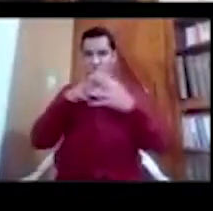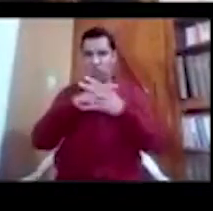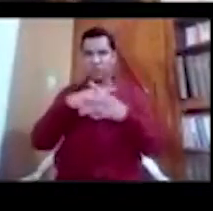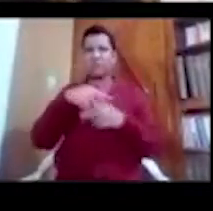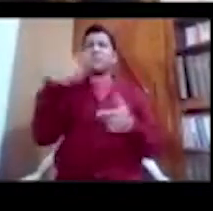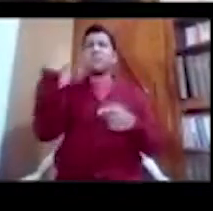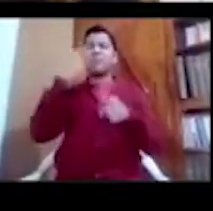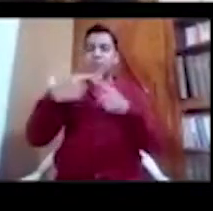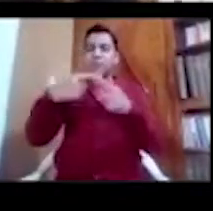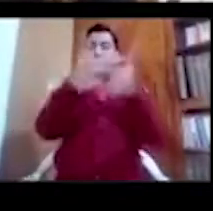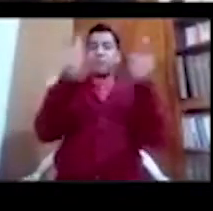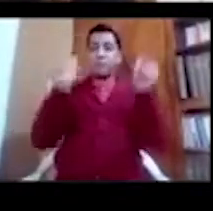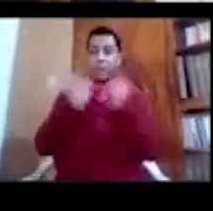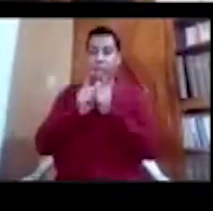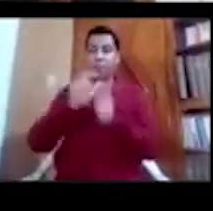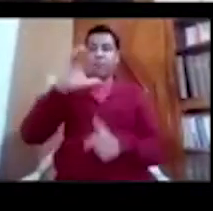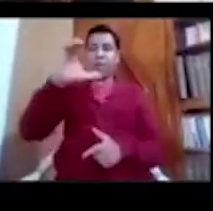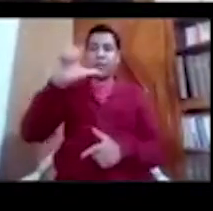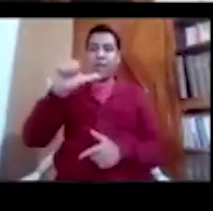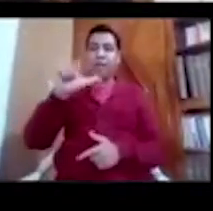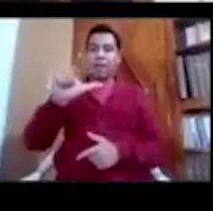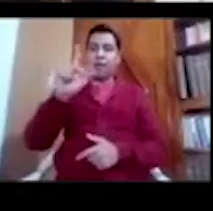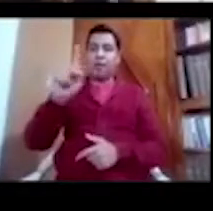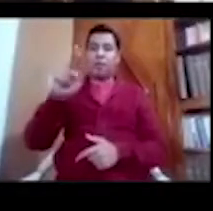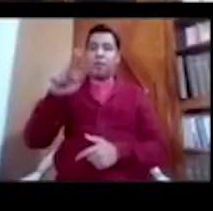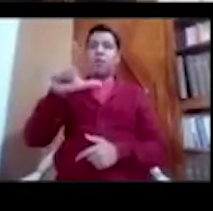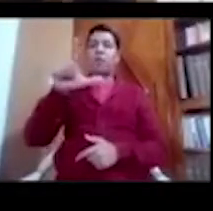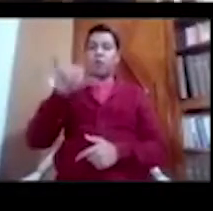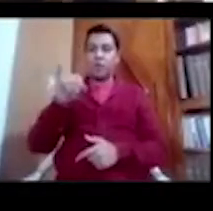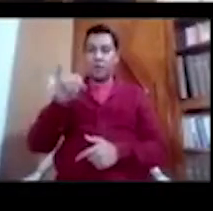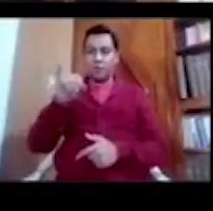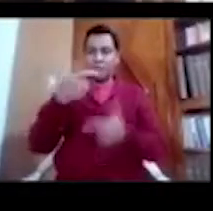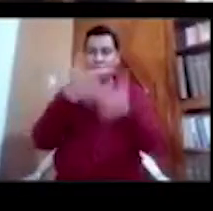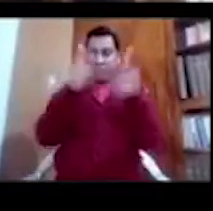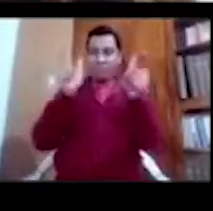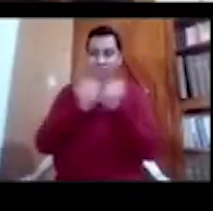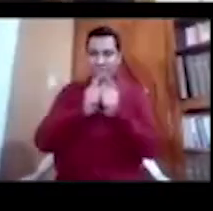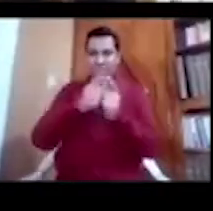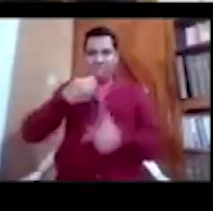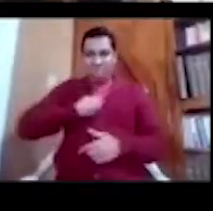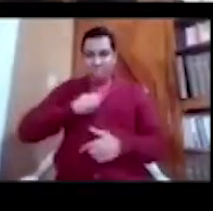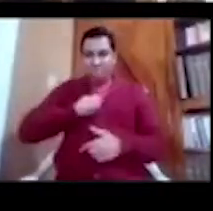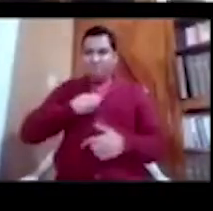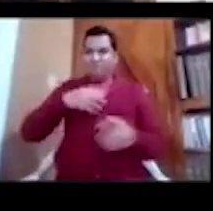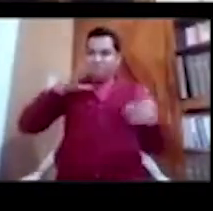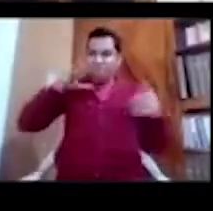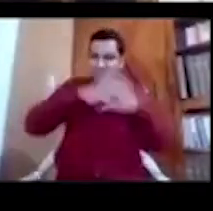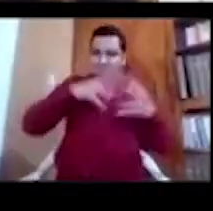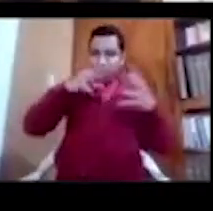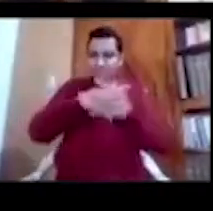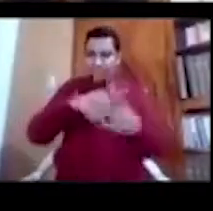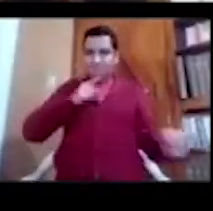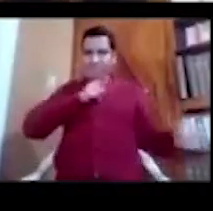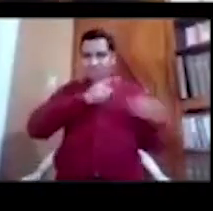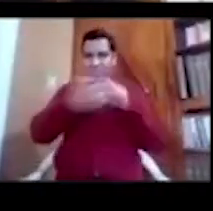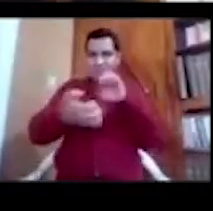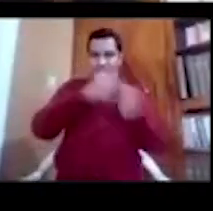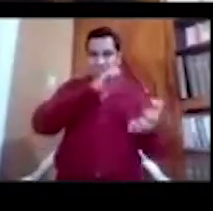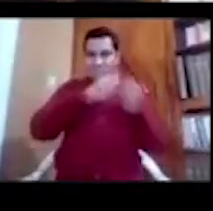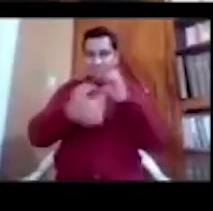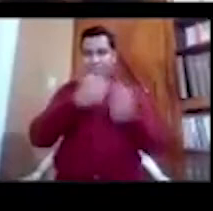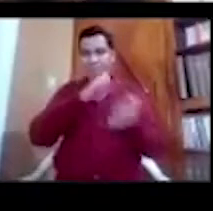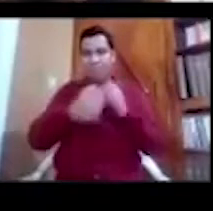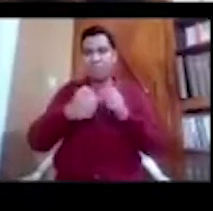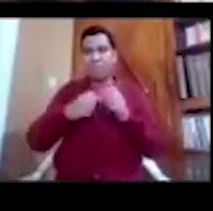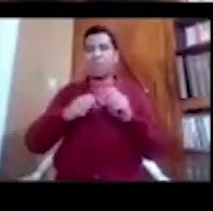de diferentes grupos sociales que van a ser muy intensa, muy rica y muy compleja la vida de las